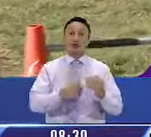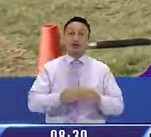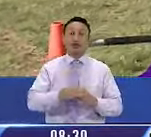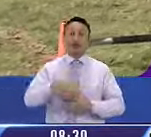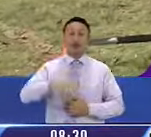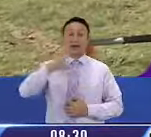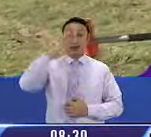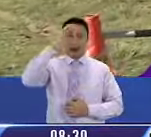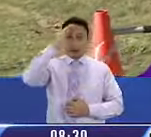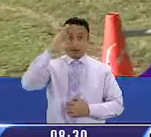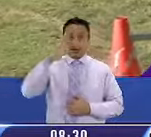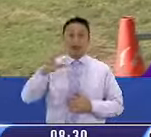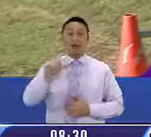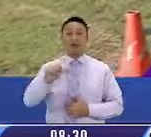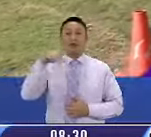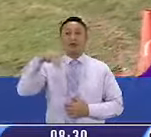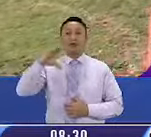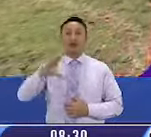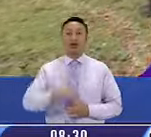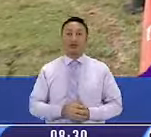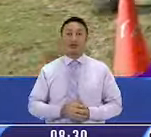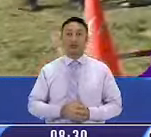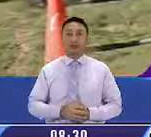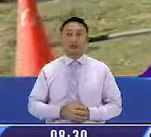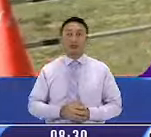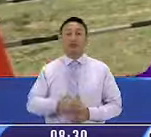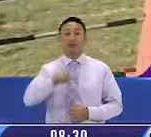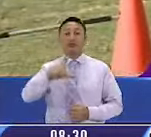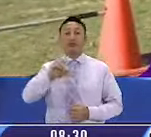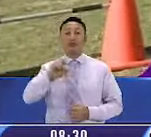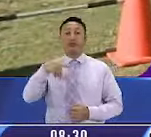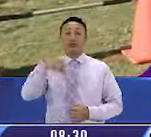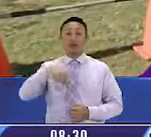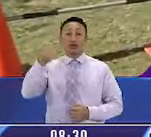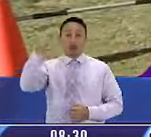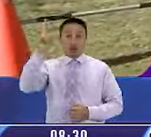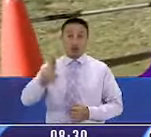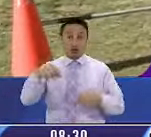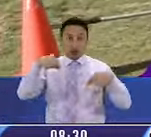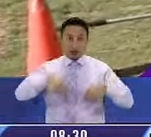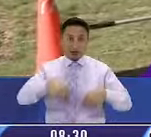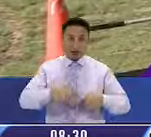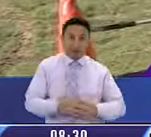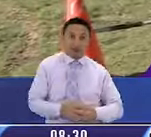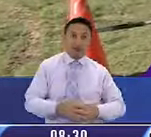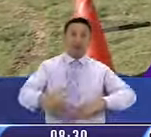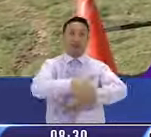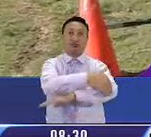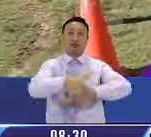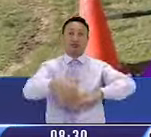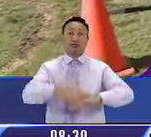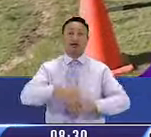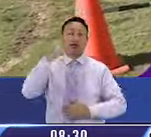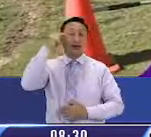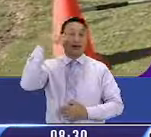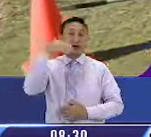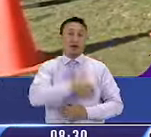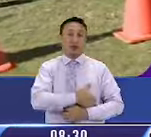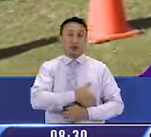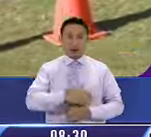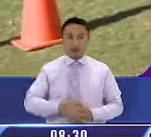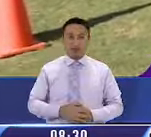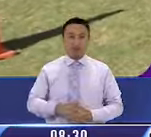Agentes de Control Metropolitano. Estamos justo en la Loma de Puengasí, esto al sur de la capital, sobre la avenida Simón